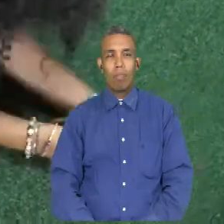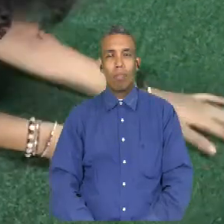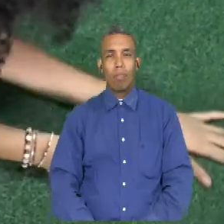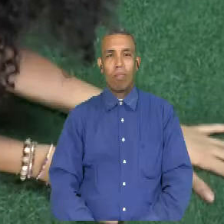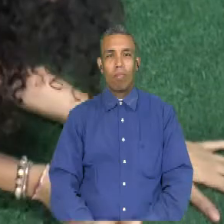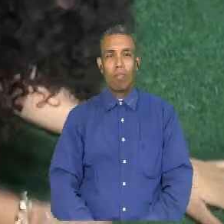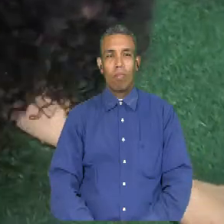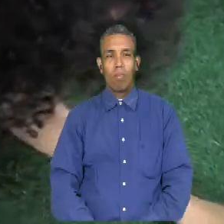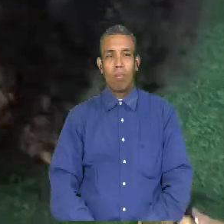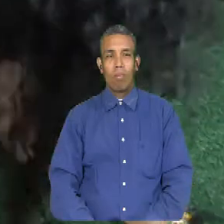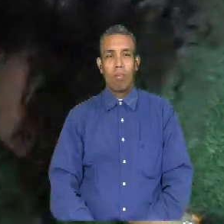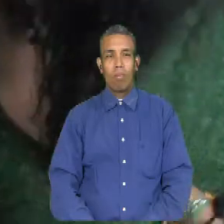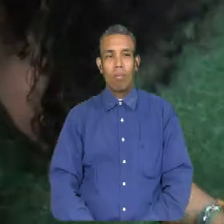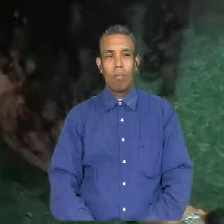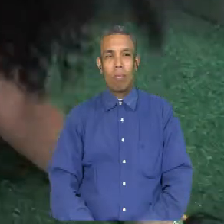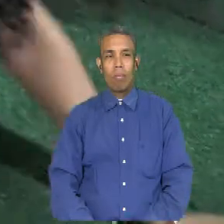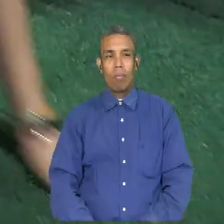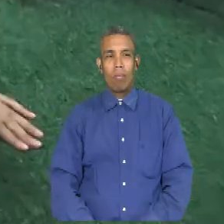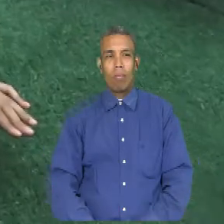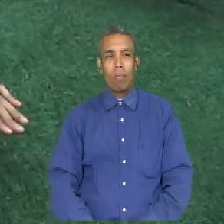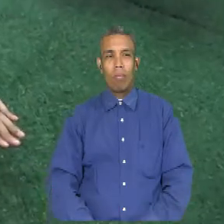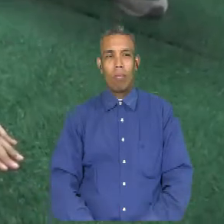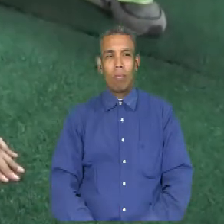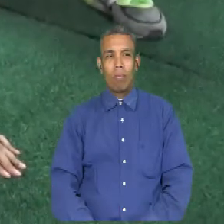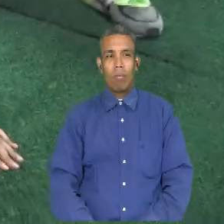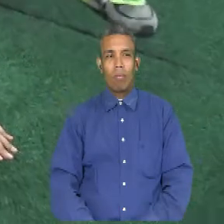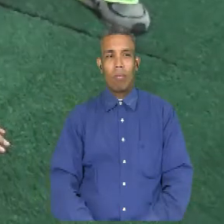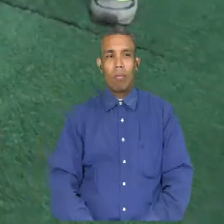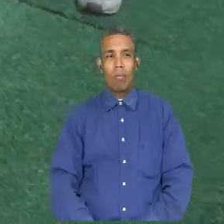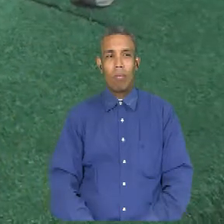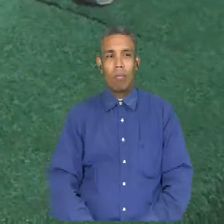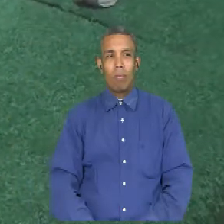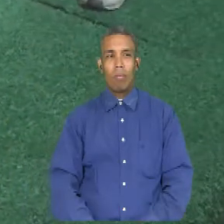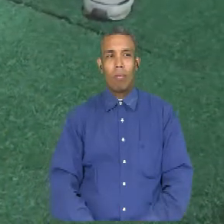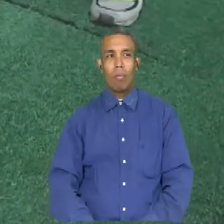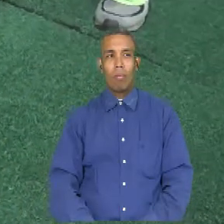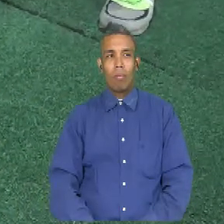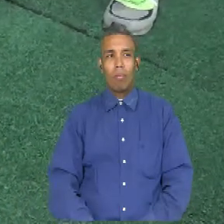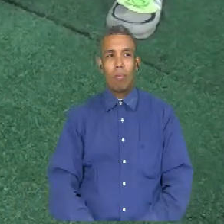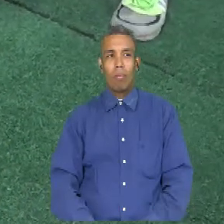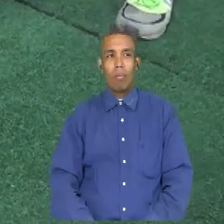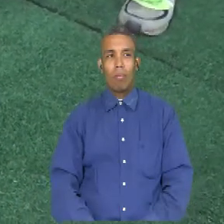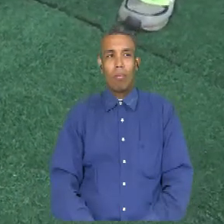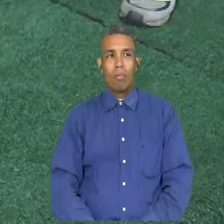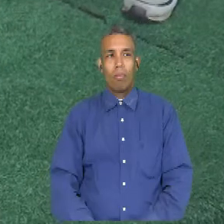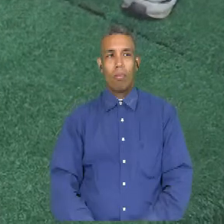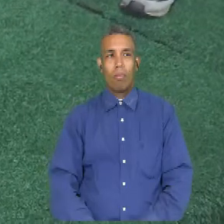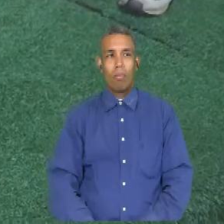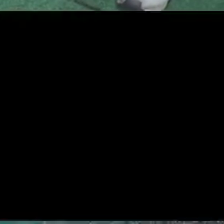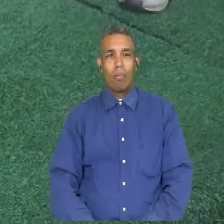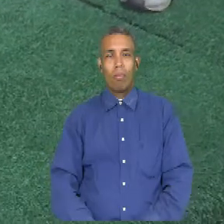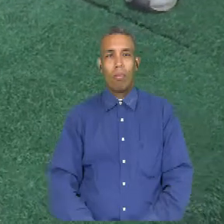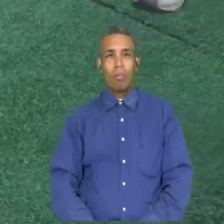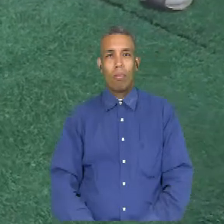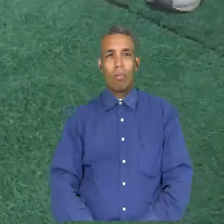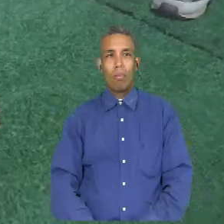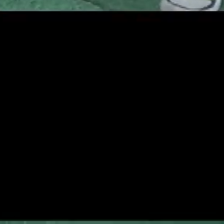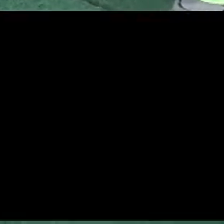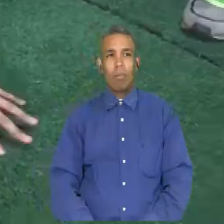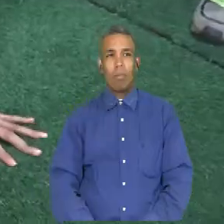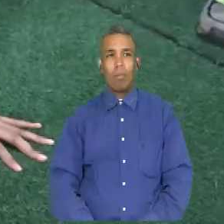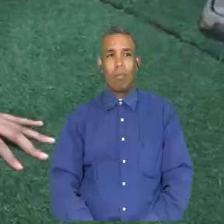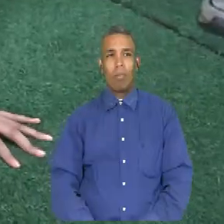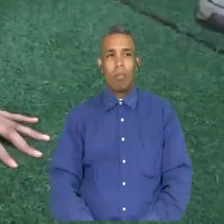quiera. Ah, mírame, así. En extensión, exacto, ahora sí estamos bien. La cadera en línea con la espalda y vamos a empezar a